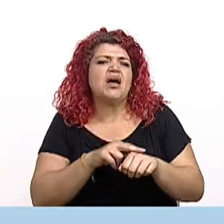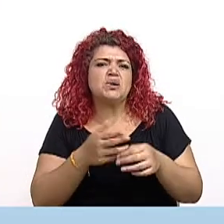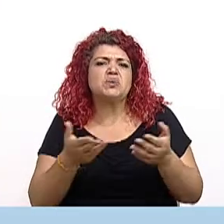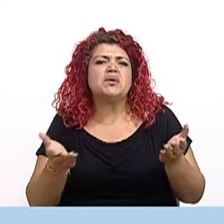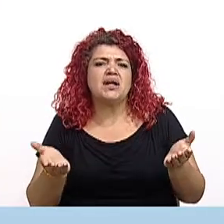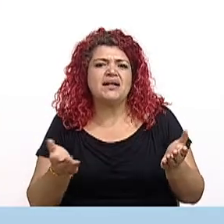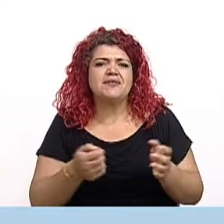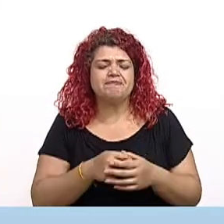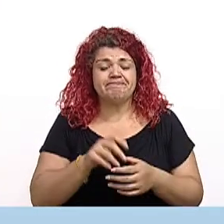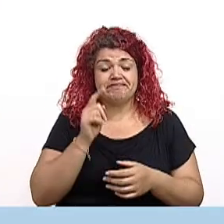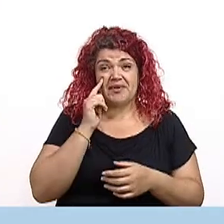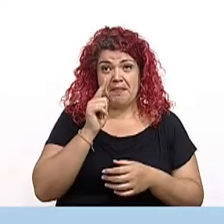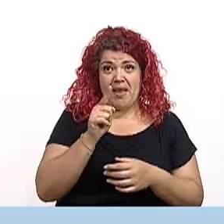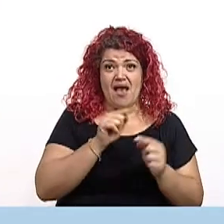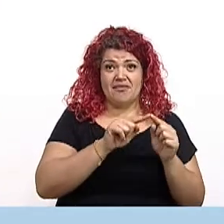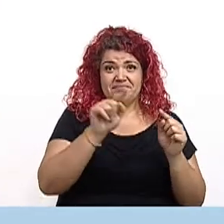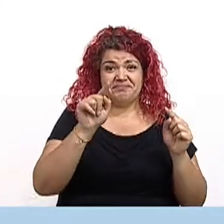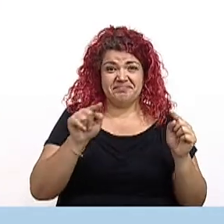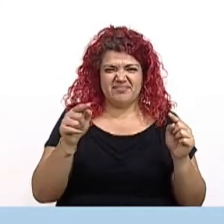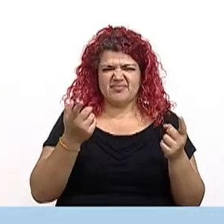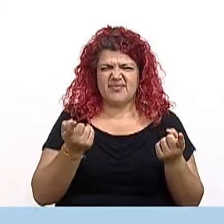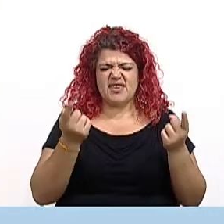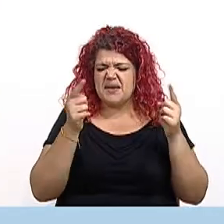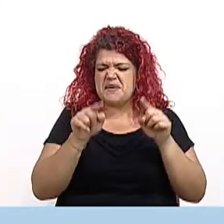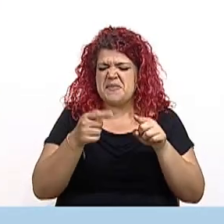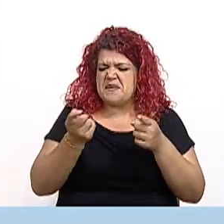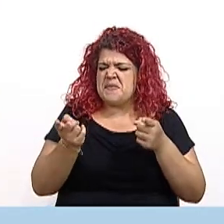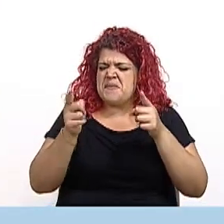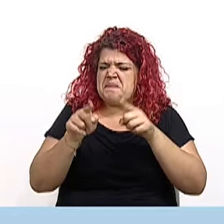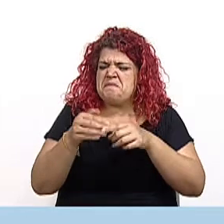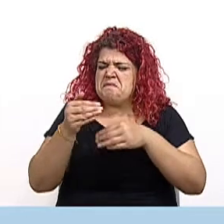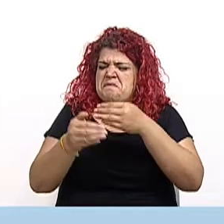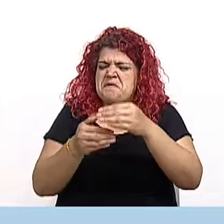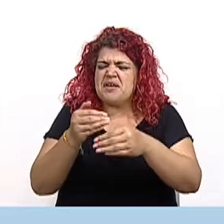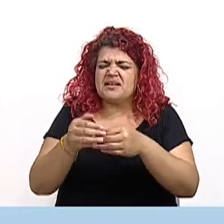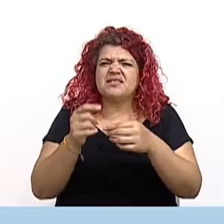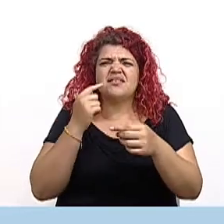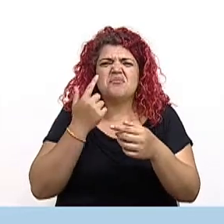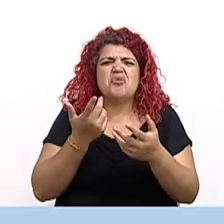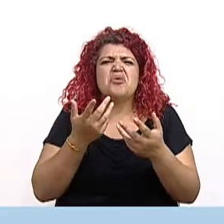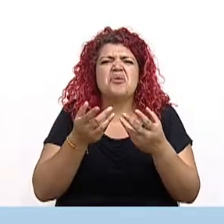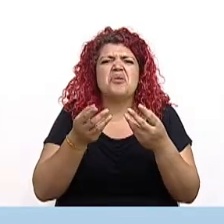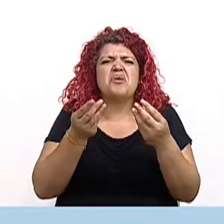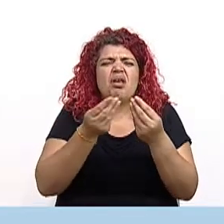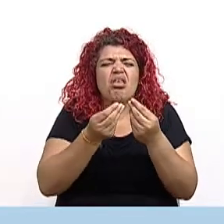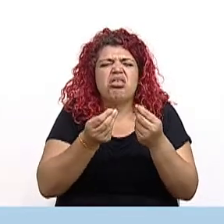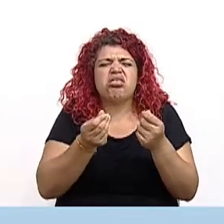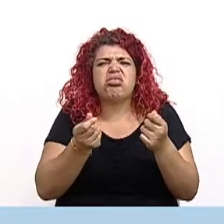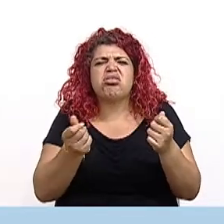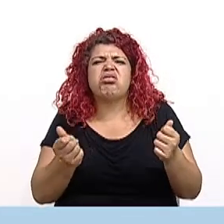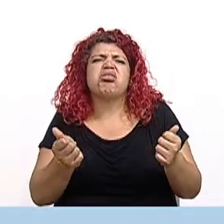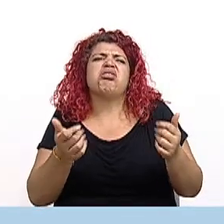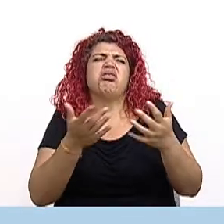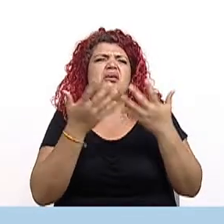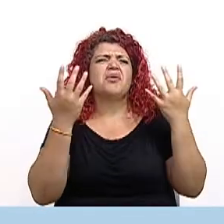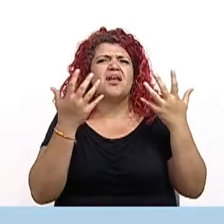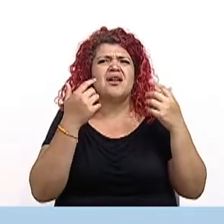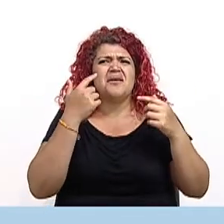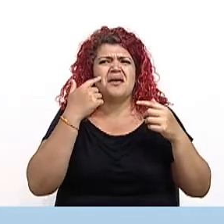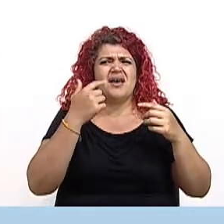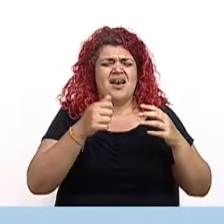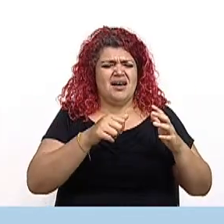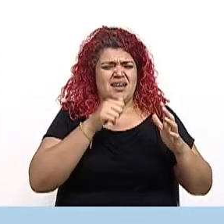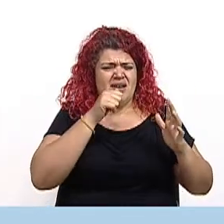en este gráfico, por ejemplo, dentro de las consecuencias humanas, el deterioro ambiental, el establecimiento de inundaciones